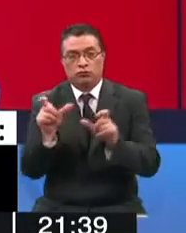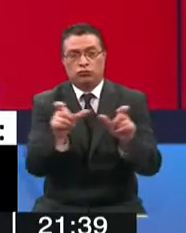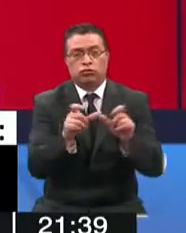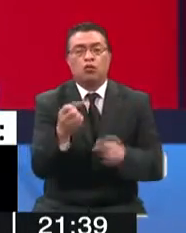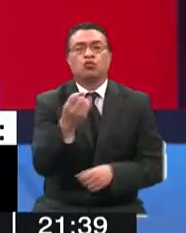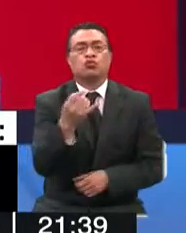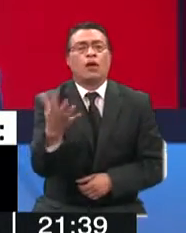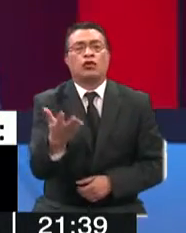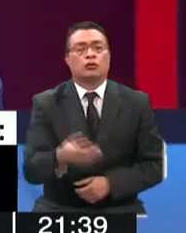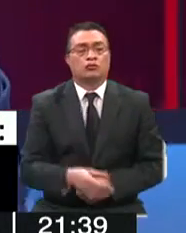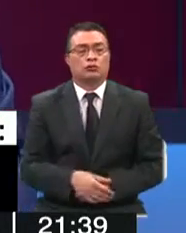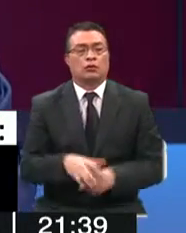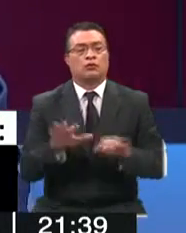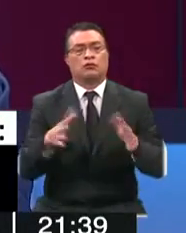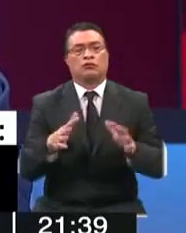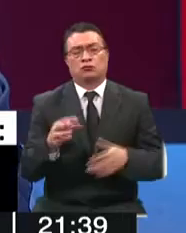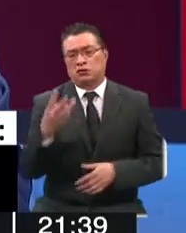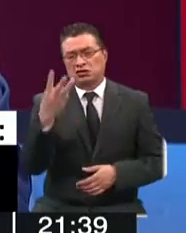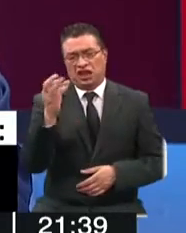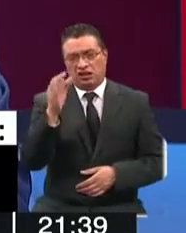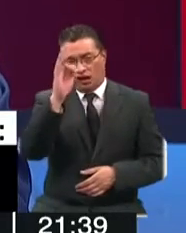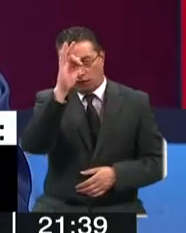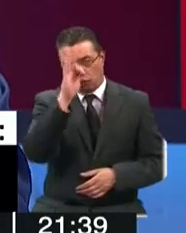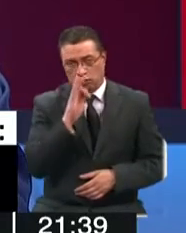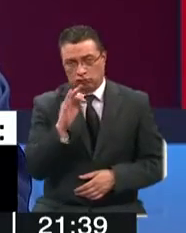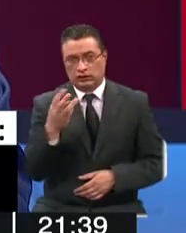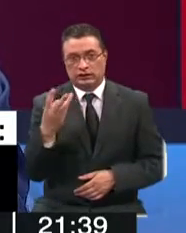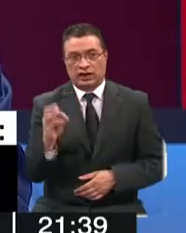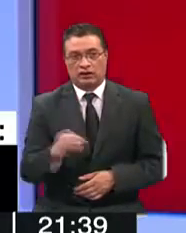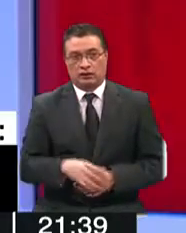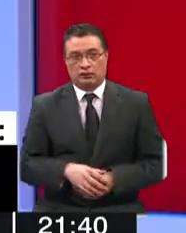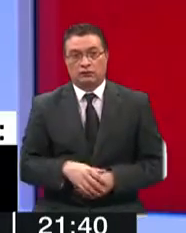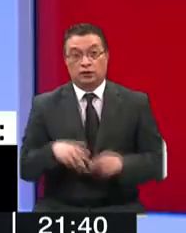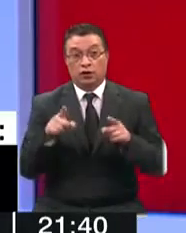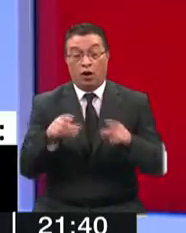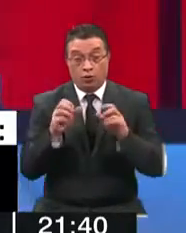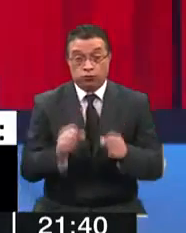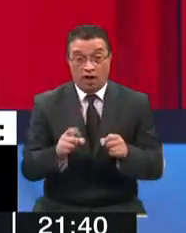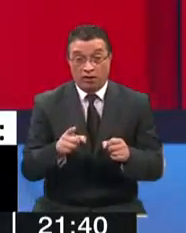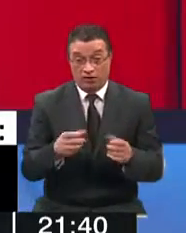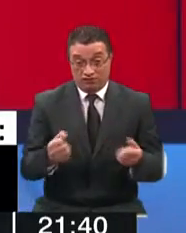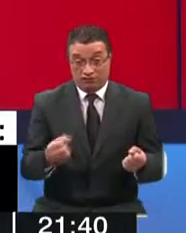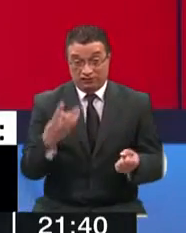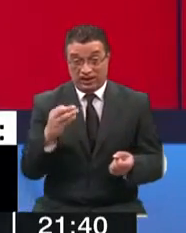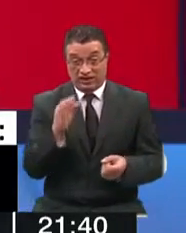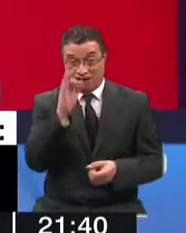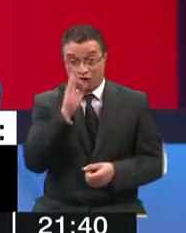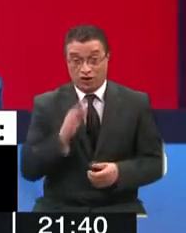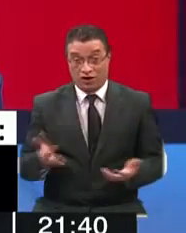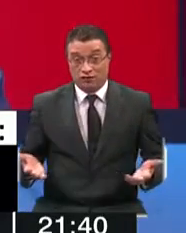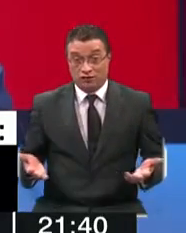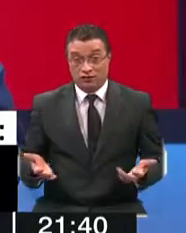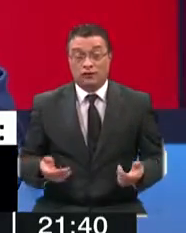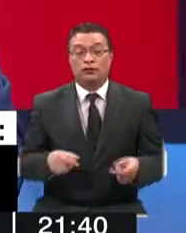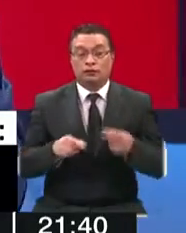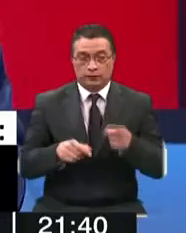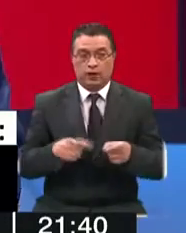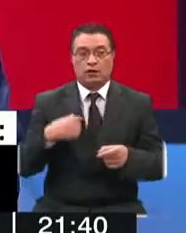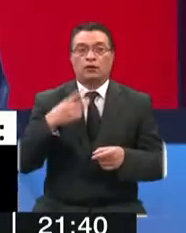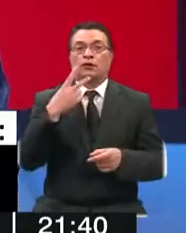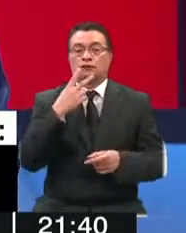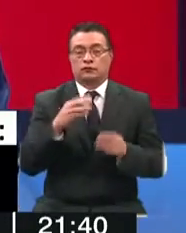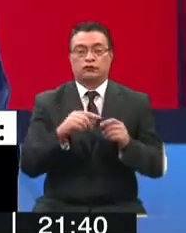Más o menos. 30 funcionarios más o menos. ¿Alcanza con eso? La verdad es que nosotros justamente, atendido el